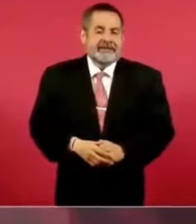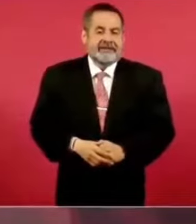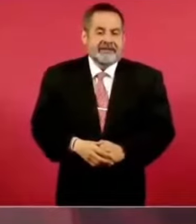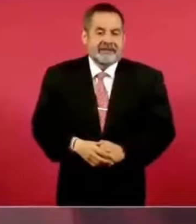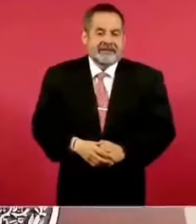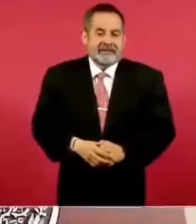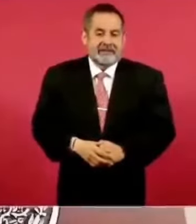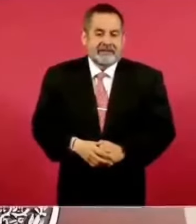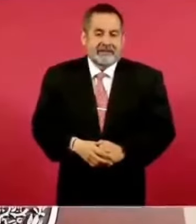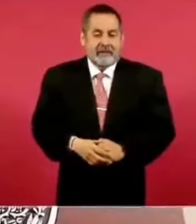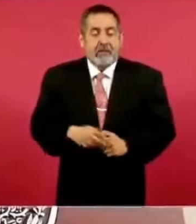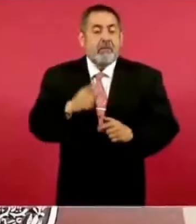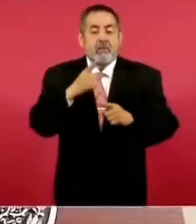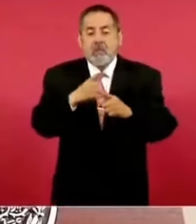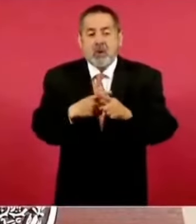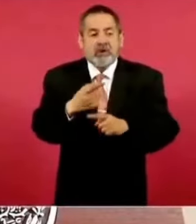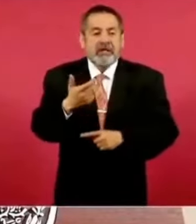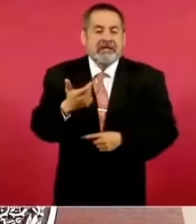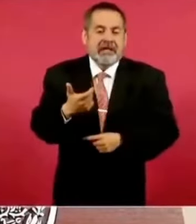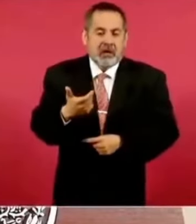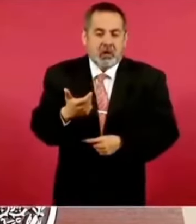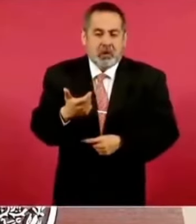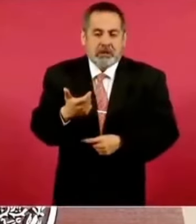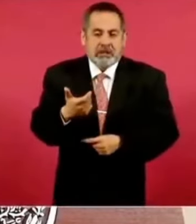Por el dinero.